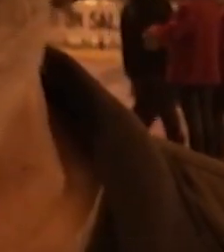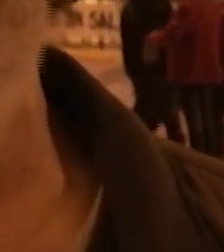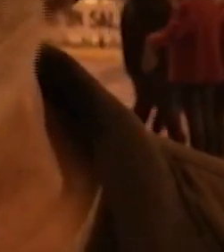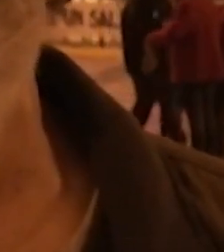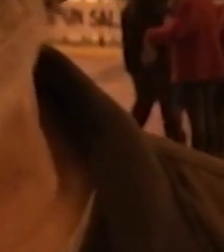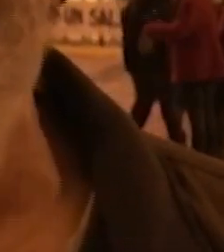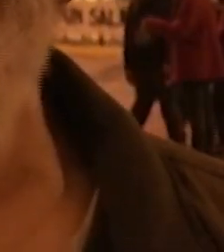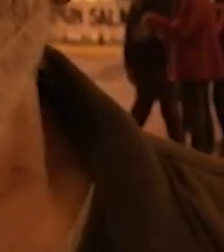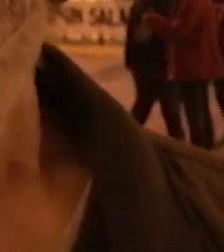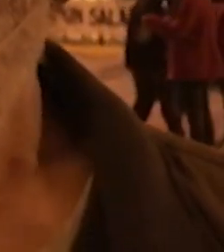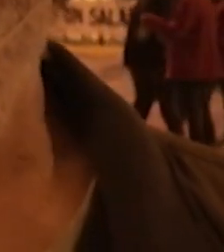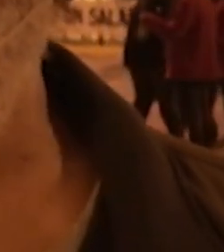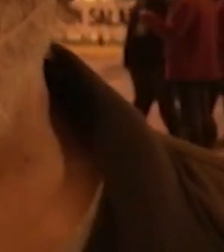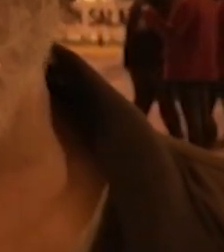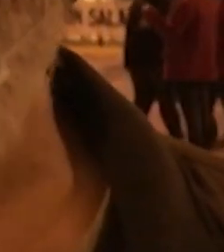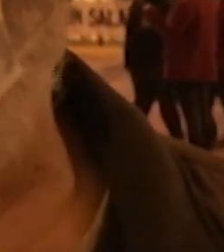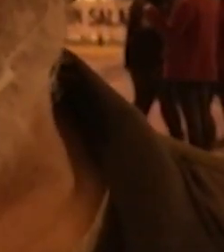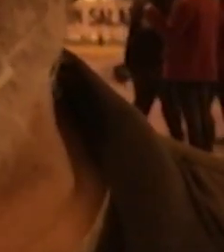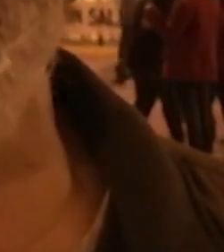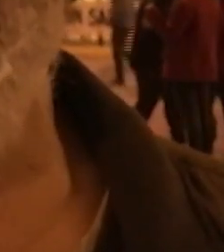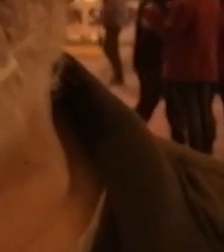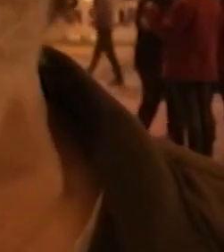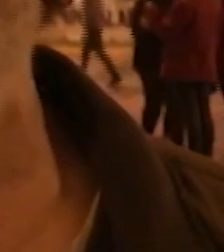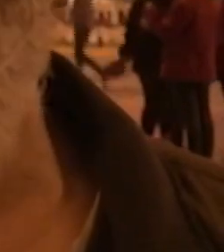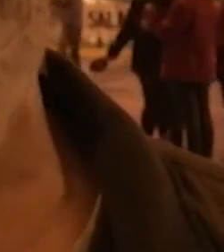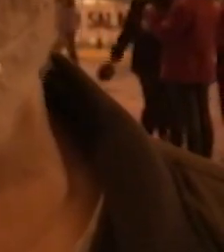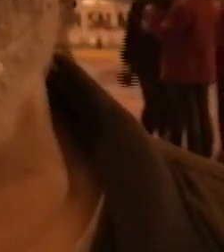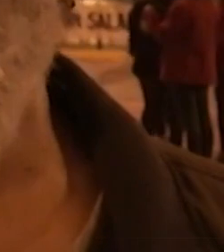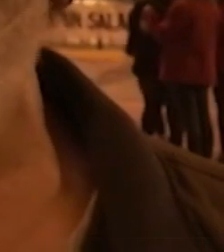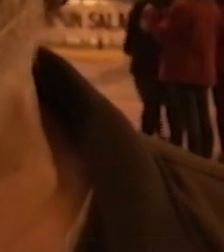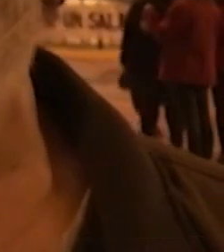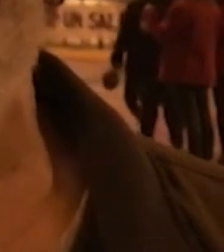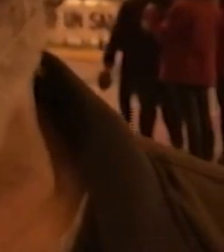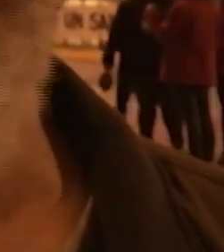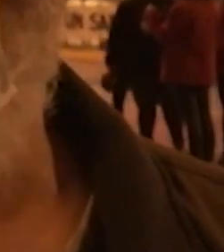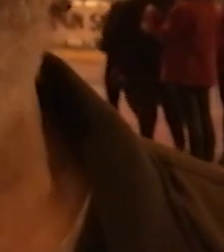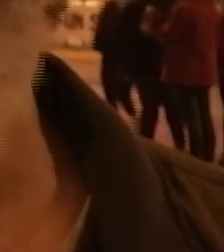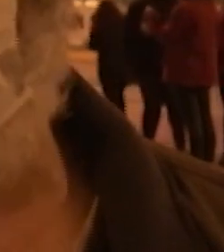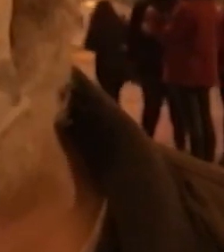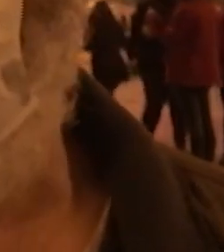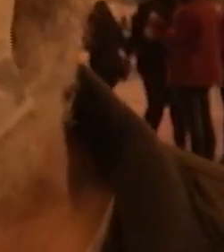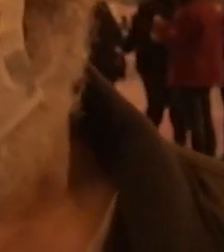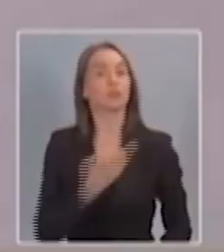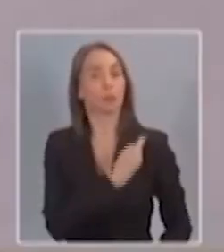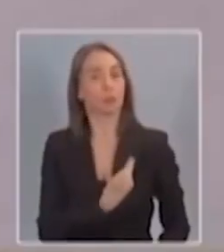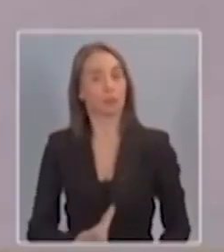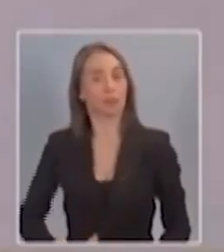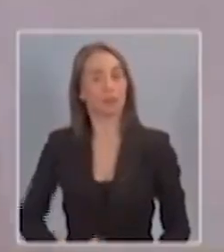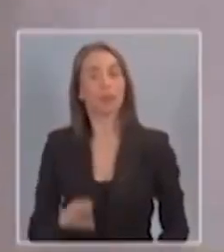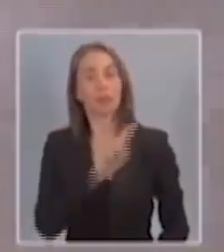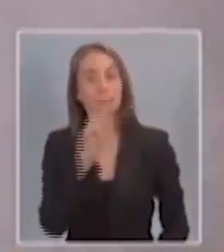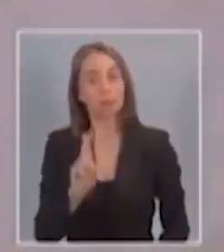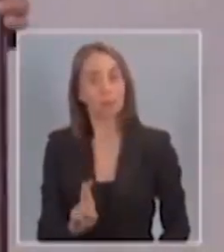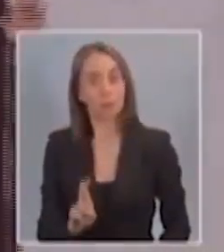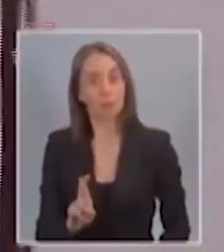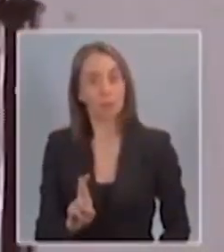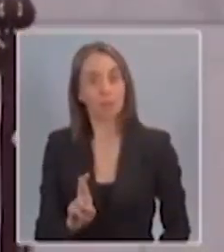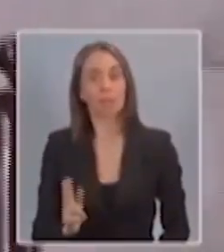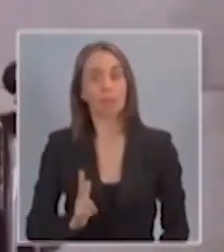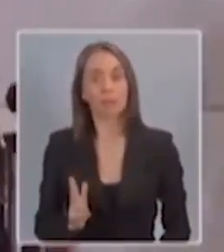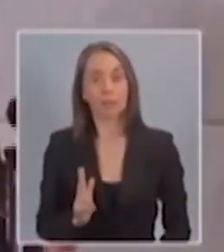con fines de espionaje. La compañía, cuya casa matriz es ByteDance, con sede en China, ha negado cualquier vínculo